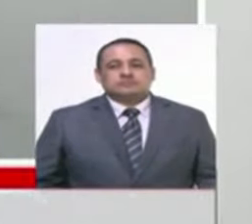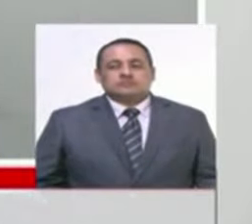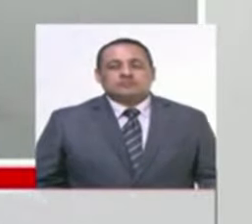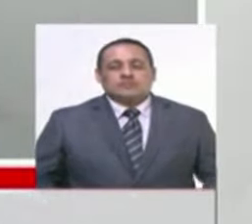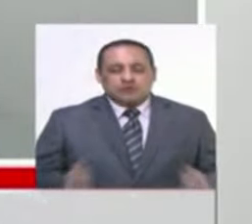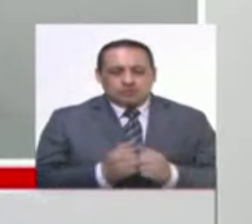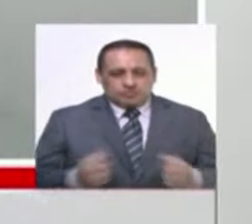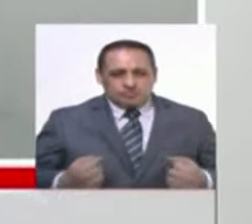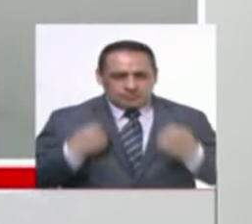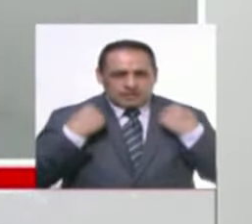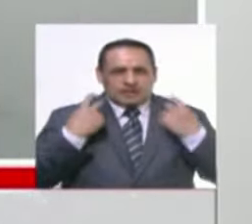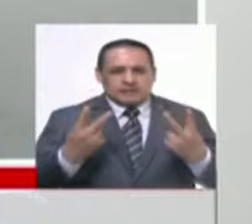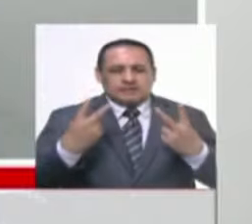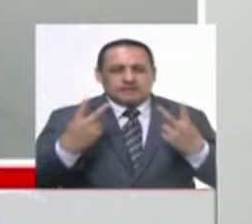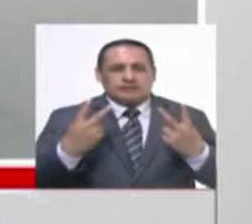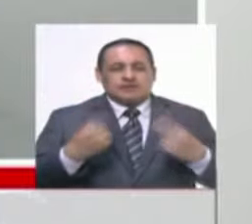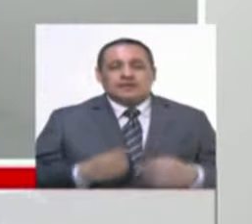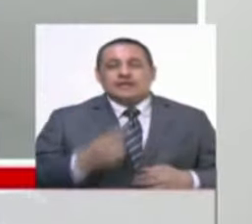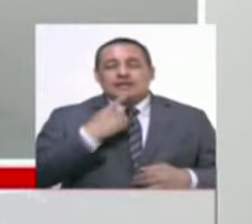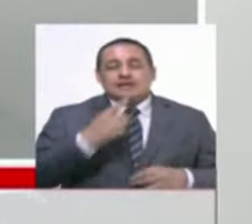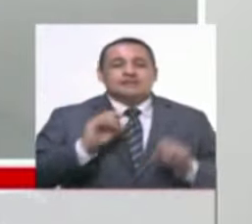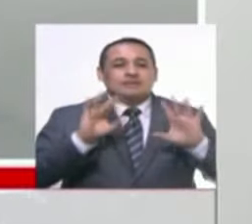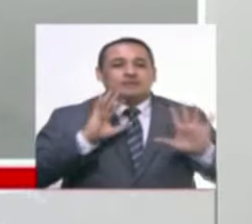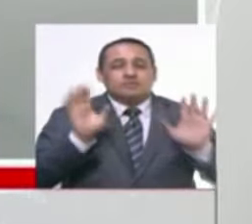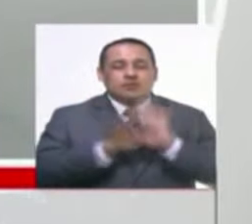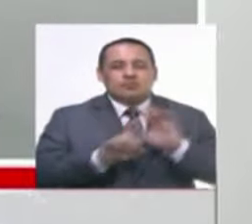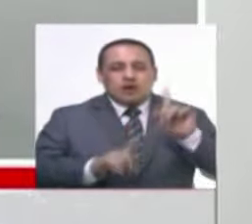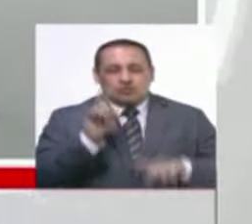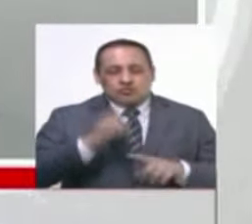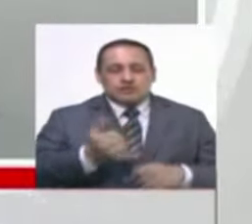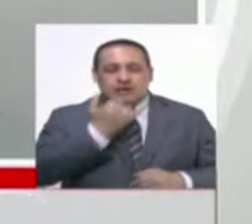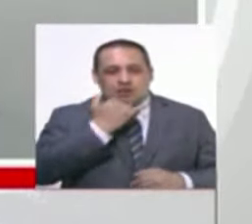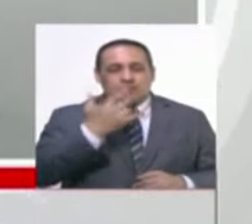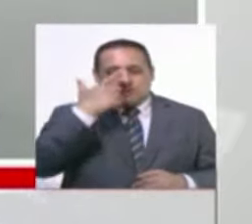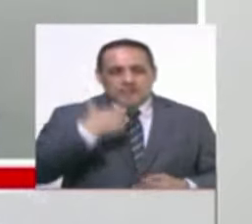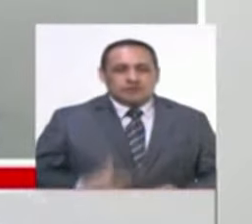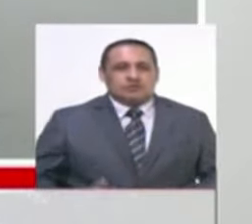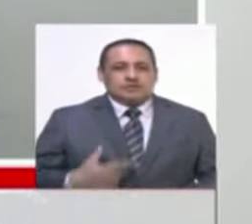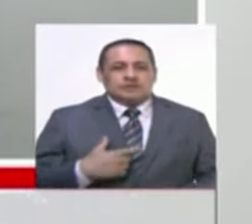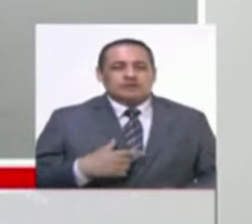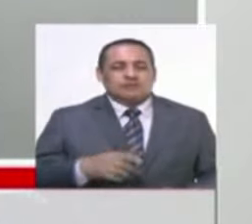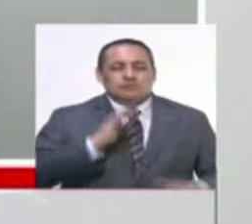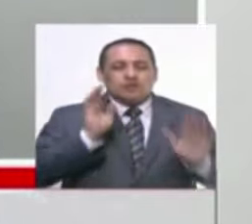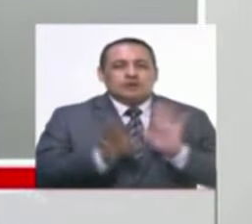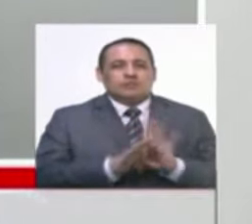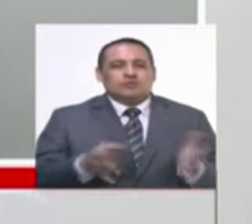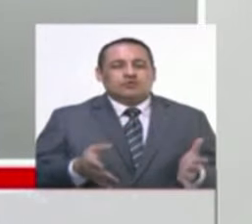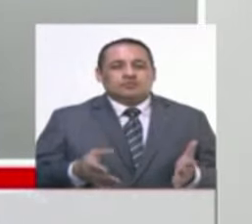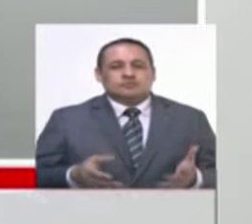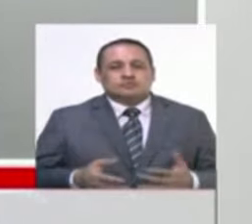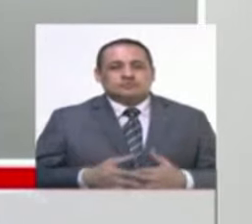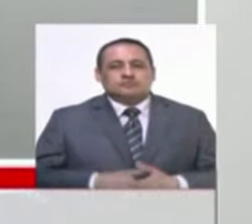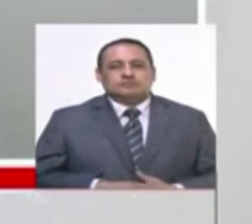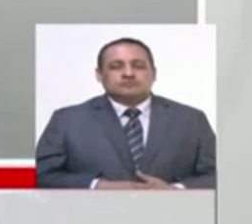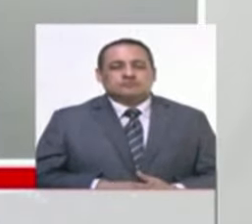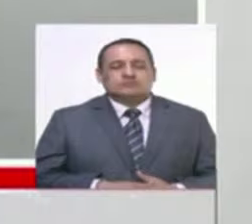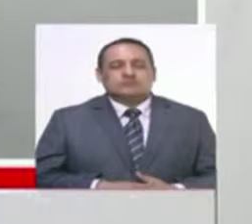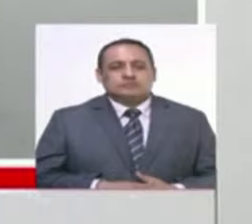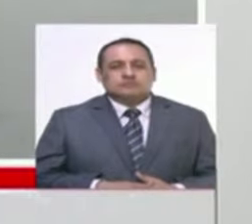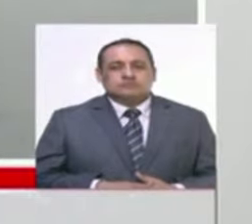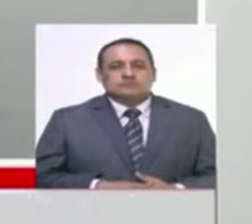con valentía, tal vez algunos errores que puedo haber cometido. Entre ellos,